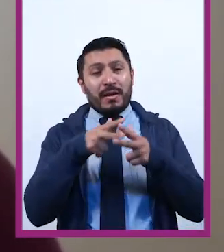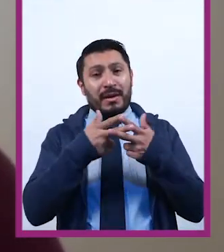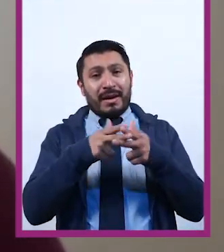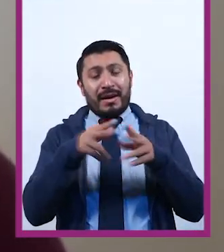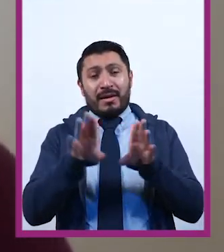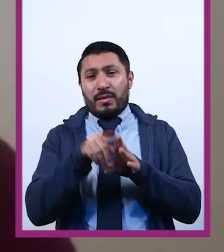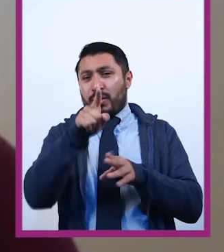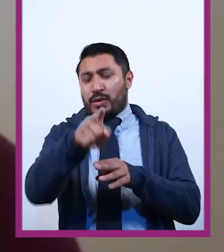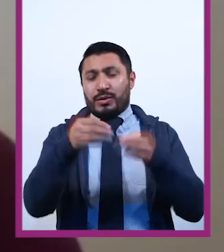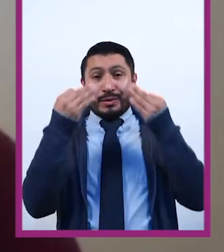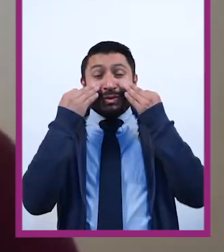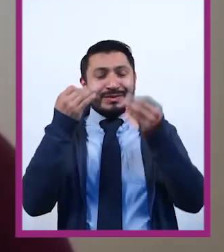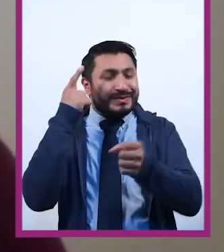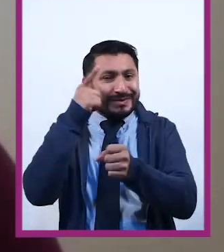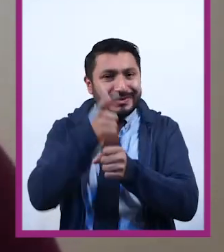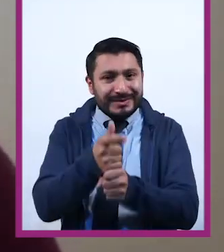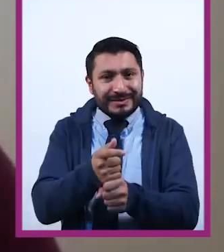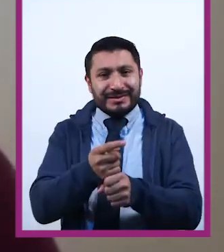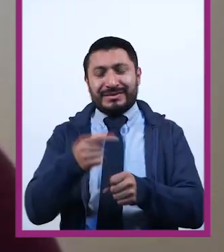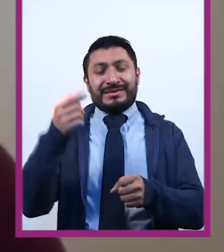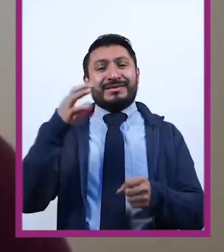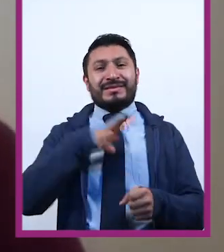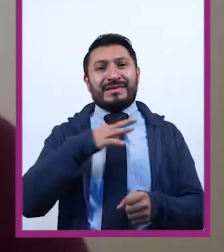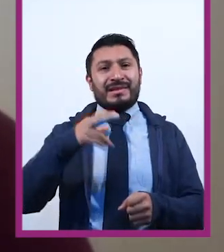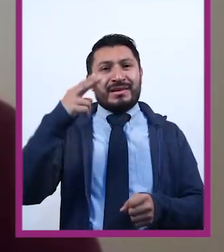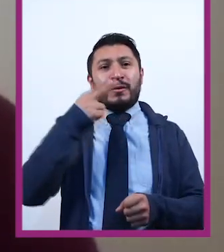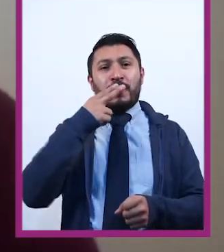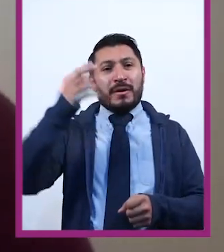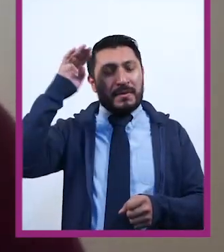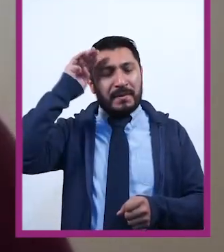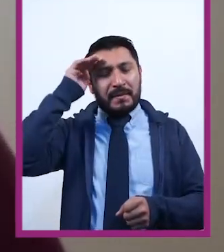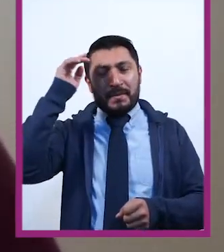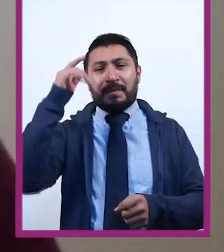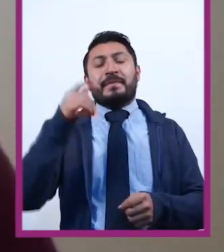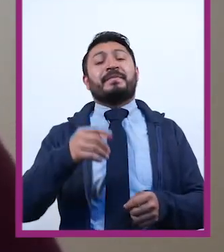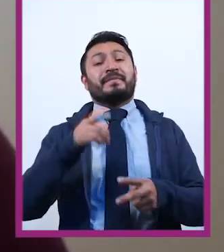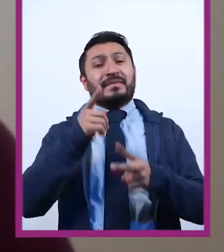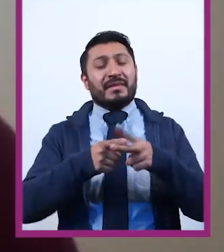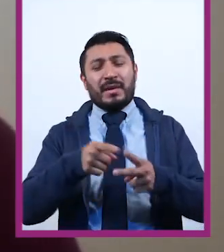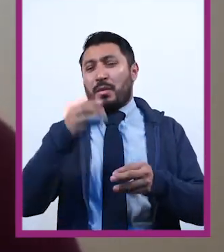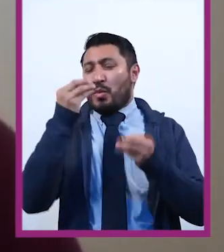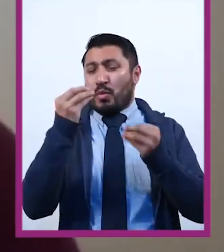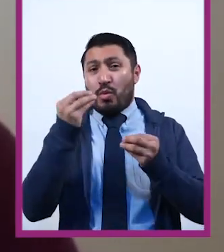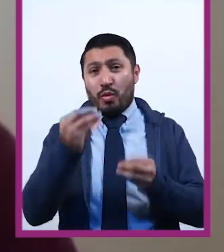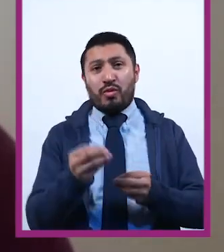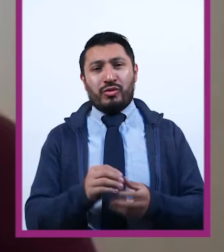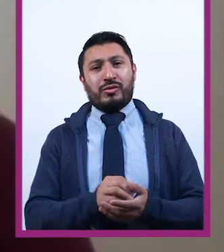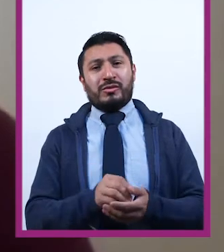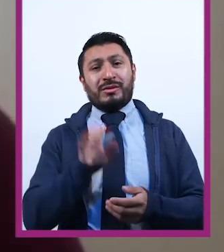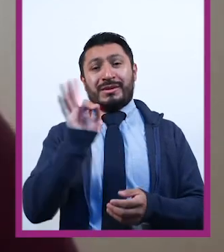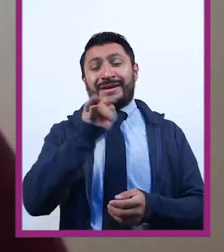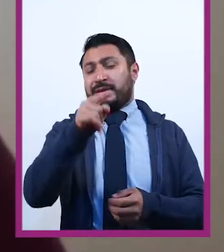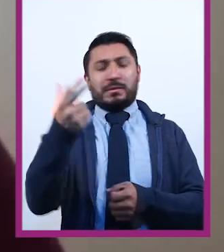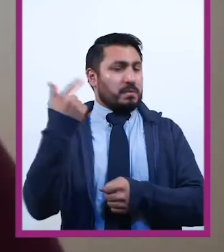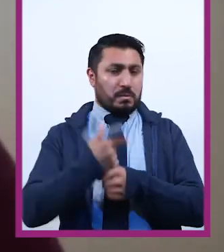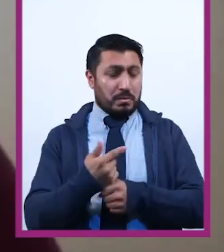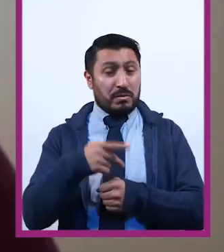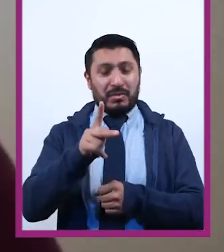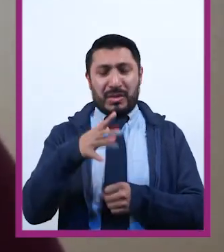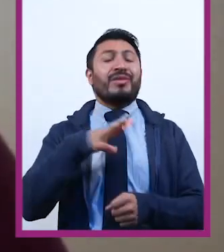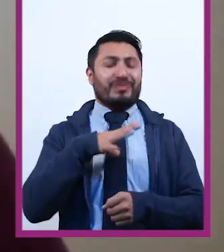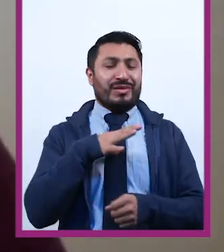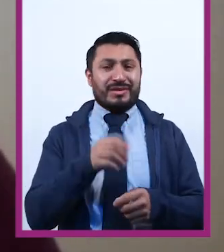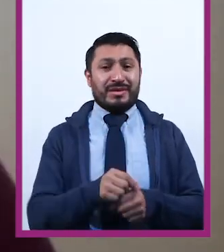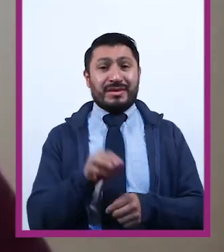herramienta es darte cuenta que usas pensamiento lógico matemático mucho más de lo que tal vez crees. Y bueno, y si